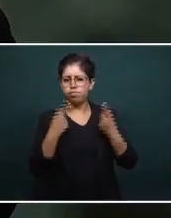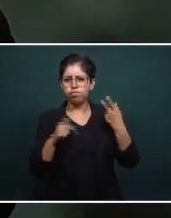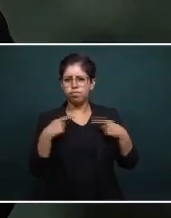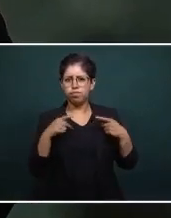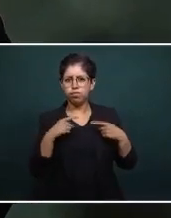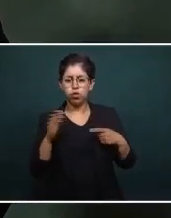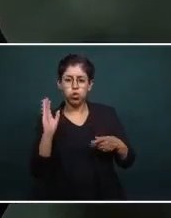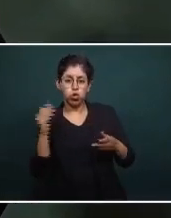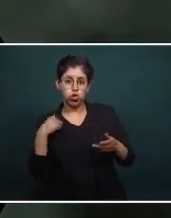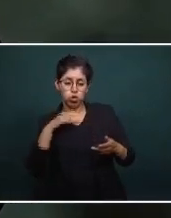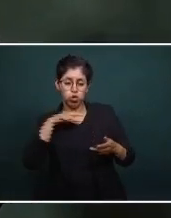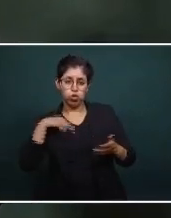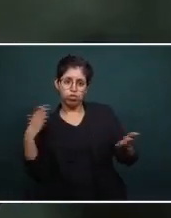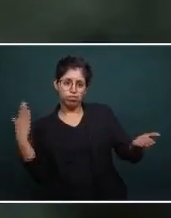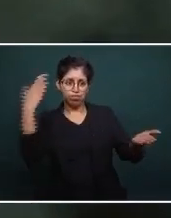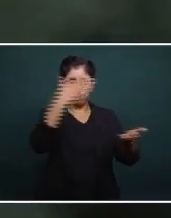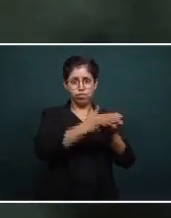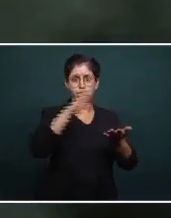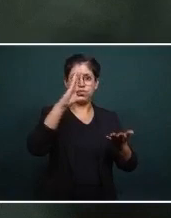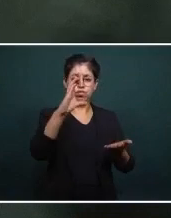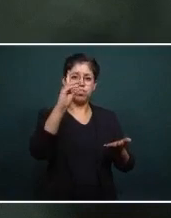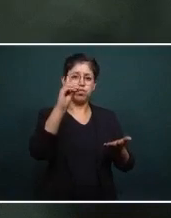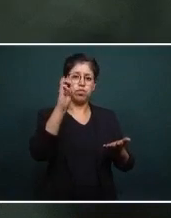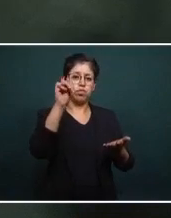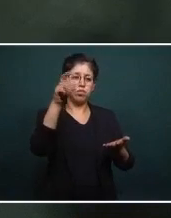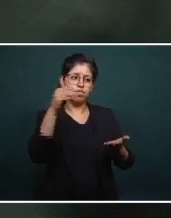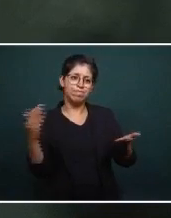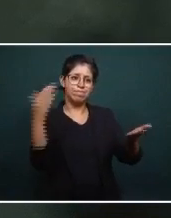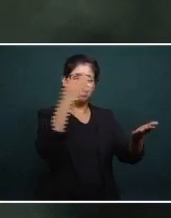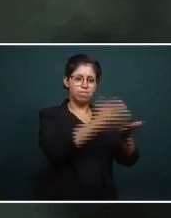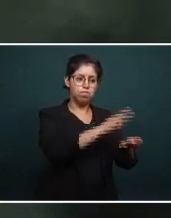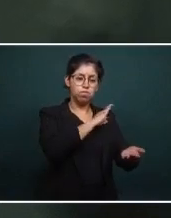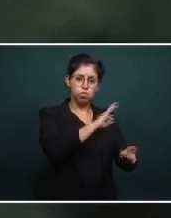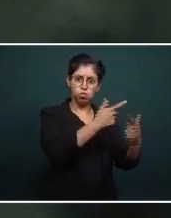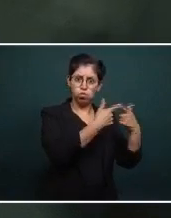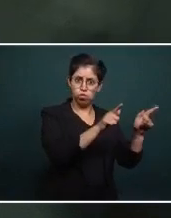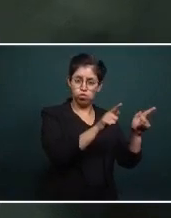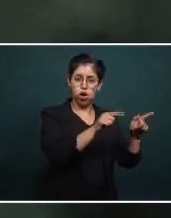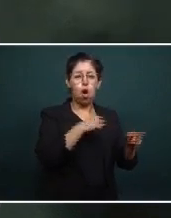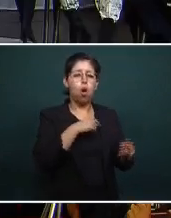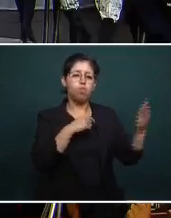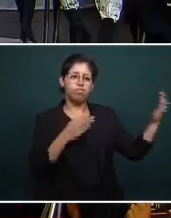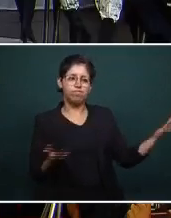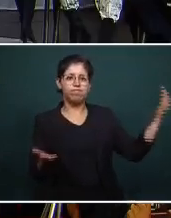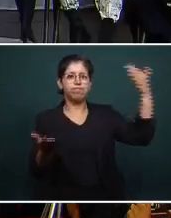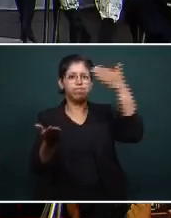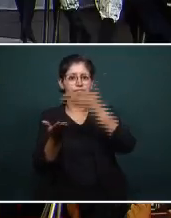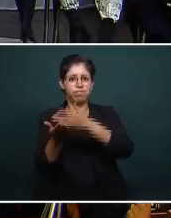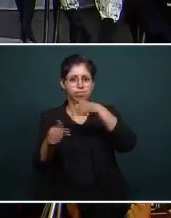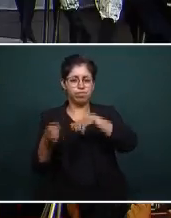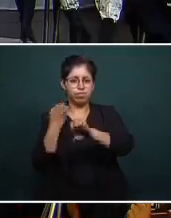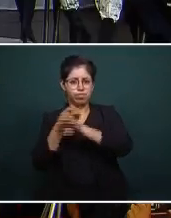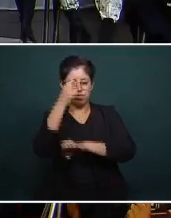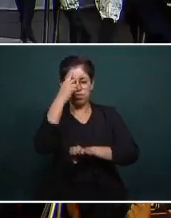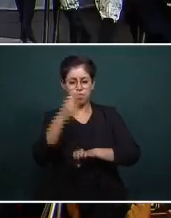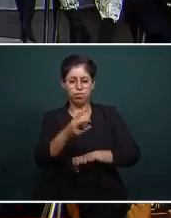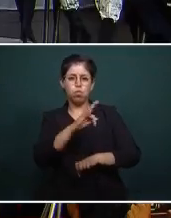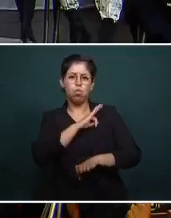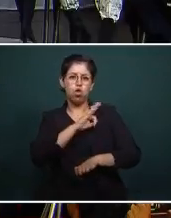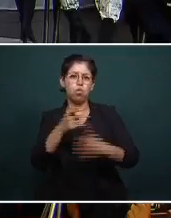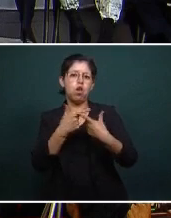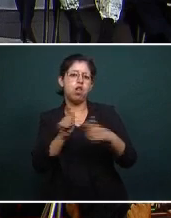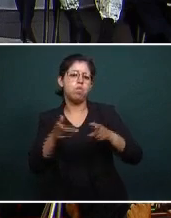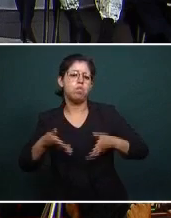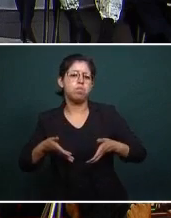frontera hacia la ciudad o de la ciudad hacia el Estado de México. Unificando también proyectos de prioritarios